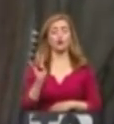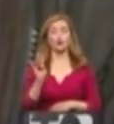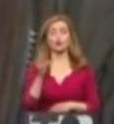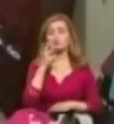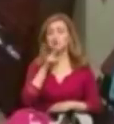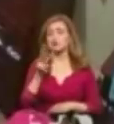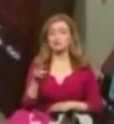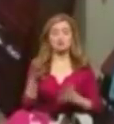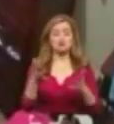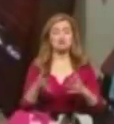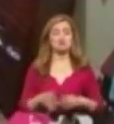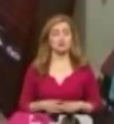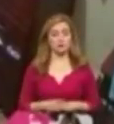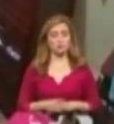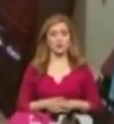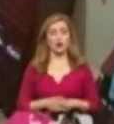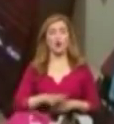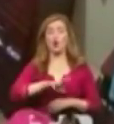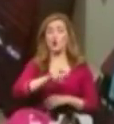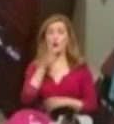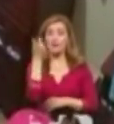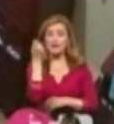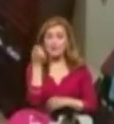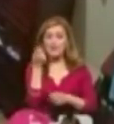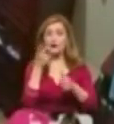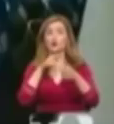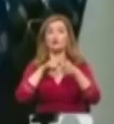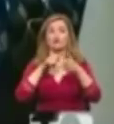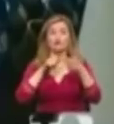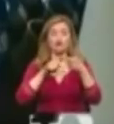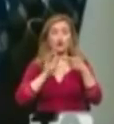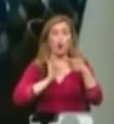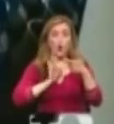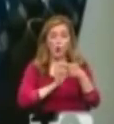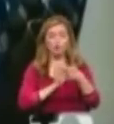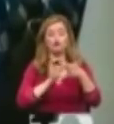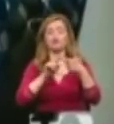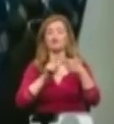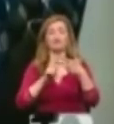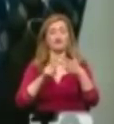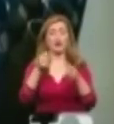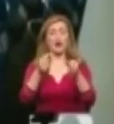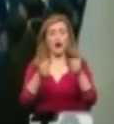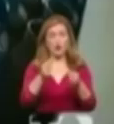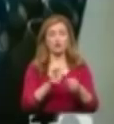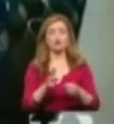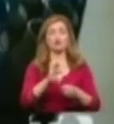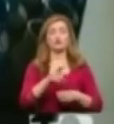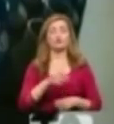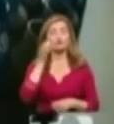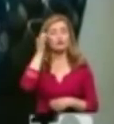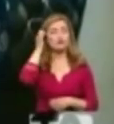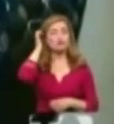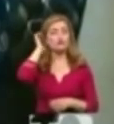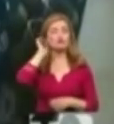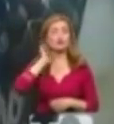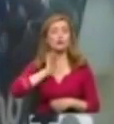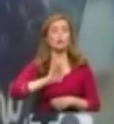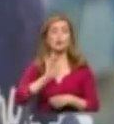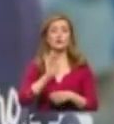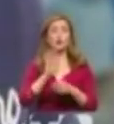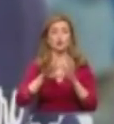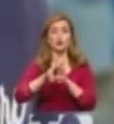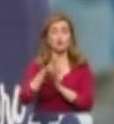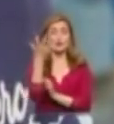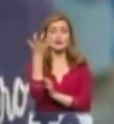le vi. No querían solo el dinero del día, buscaban más e incluso llevarse el vehículo. Un aproximado de unos 15 mil